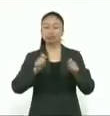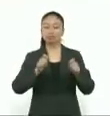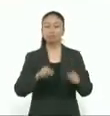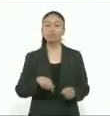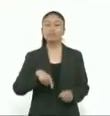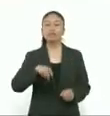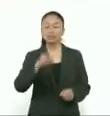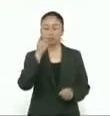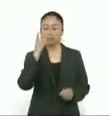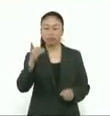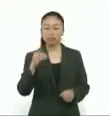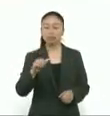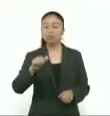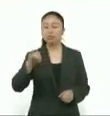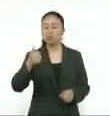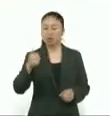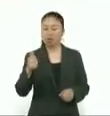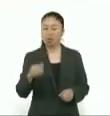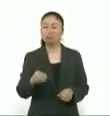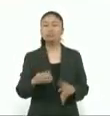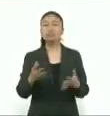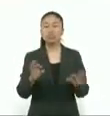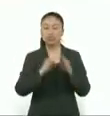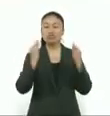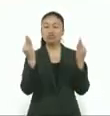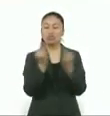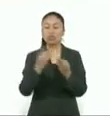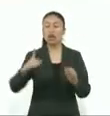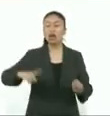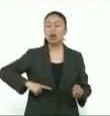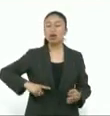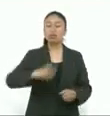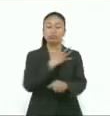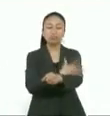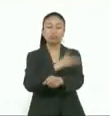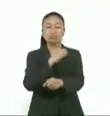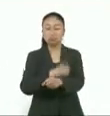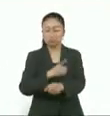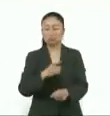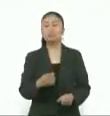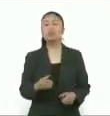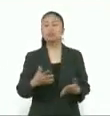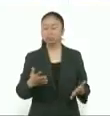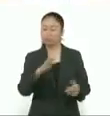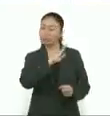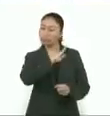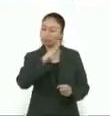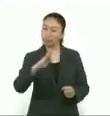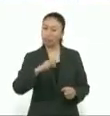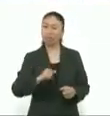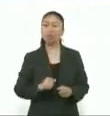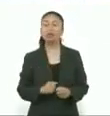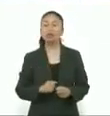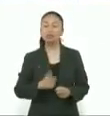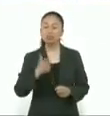de otra, se puede gobernar con honestidad, austeridad,